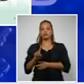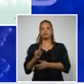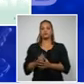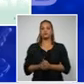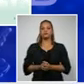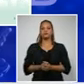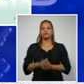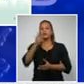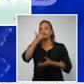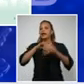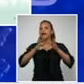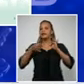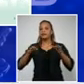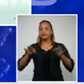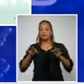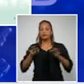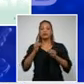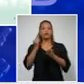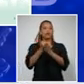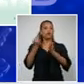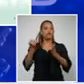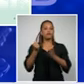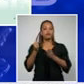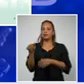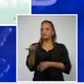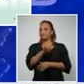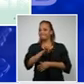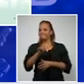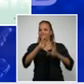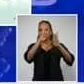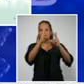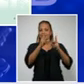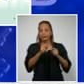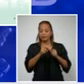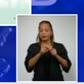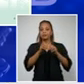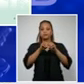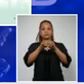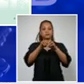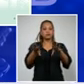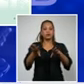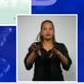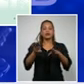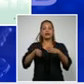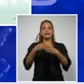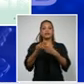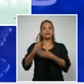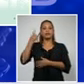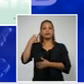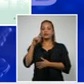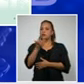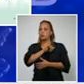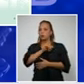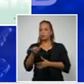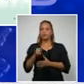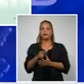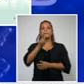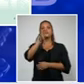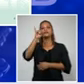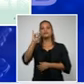Artemisa confirma la misma cifra de casos autóctonos que el día anterior, 26,